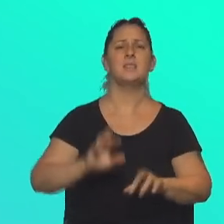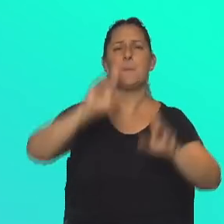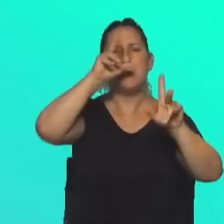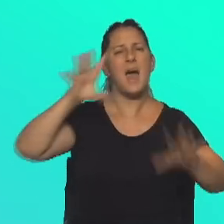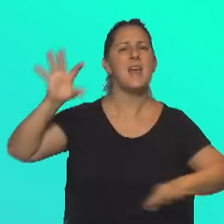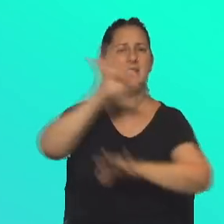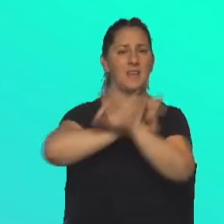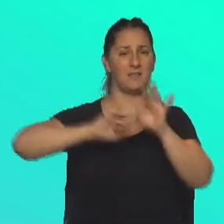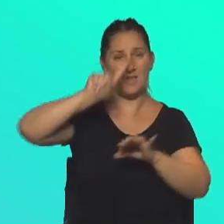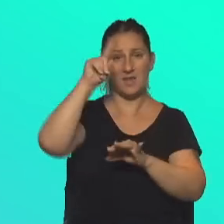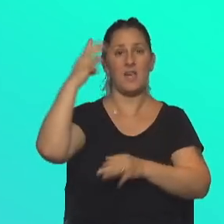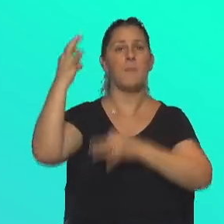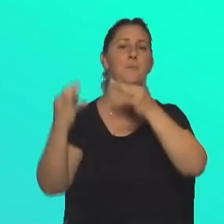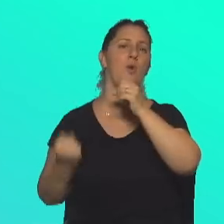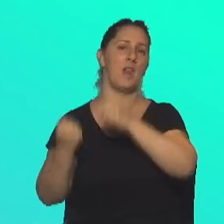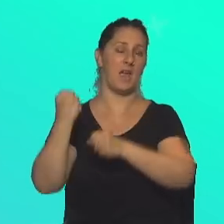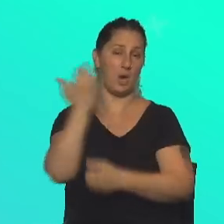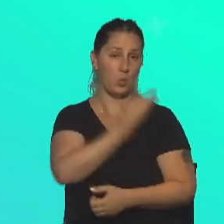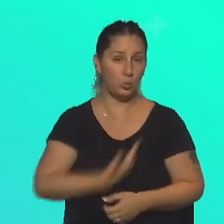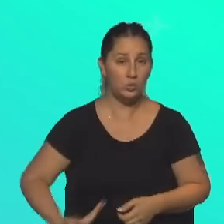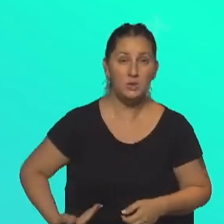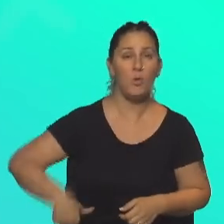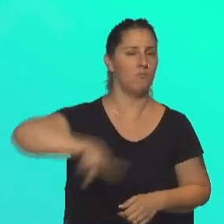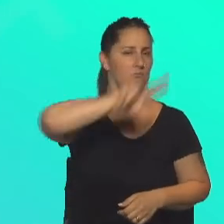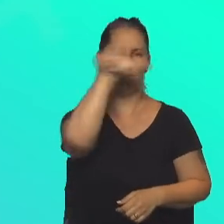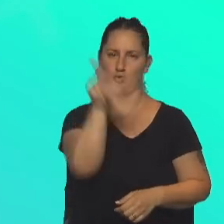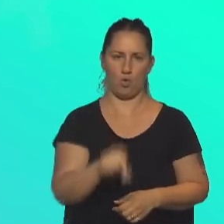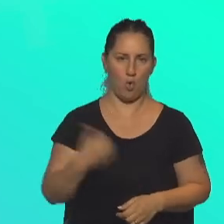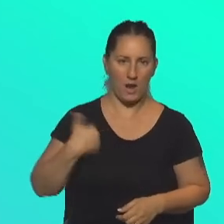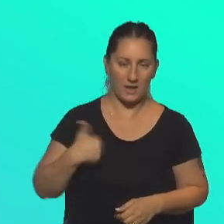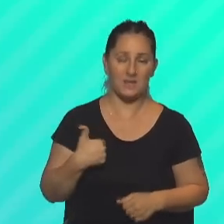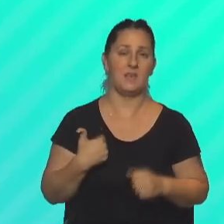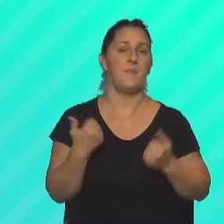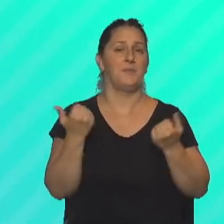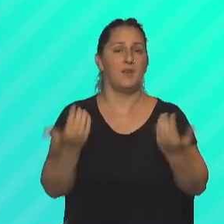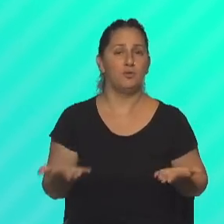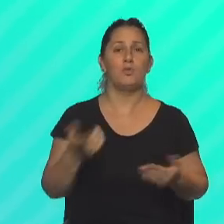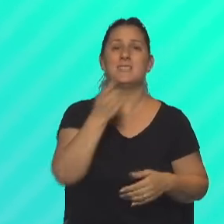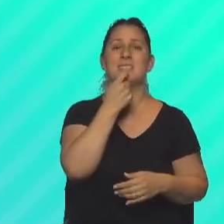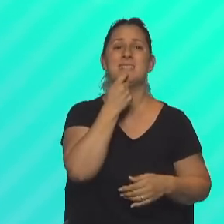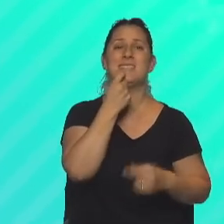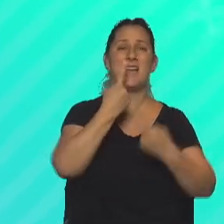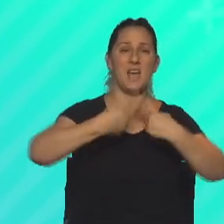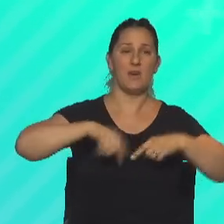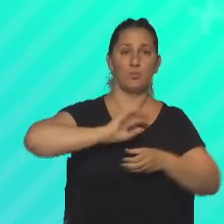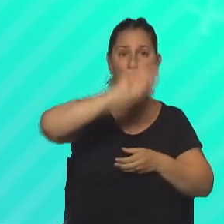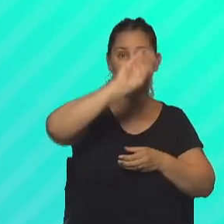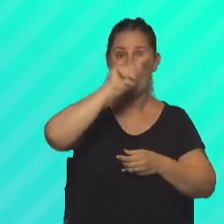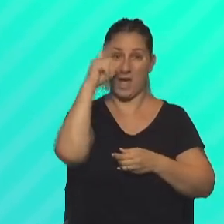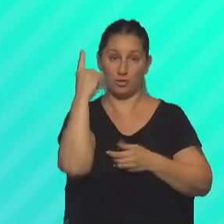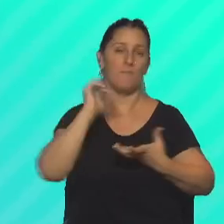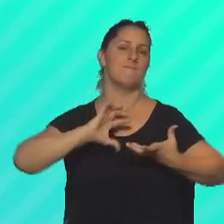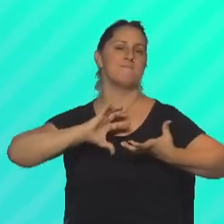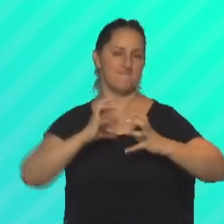que dispone el Poder Ejecutivo Nacional se aplican en todo el territorio nacional, por lo tanto, si se afectan recursos de la nación, se verá